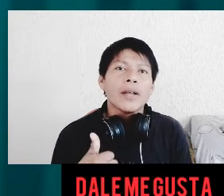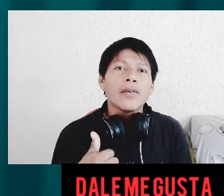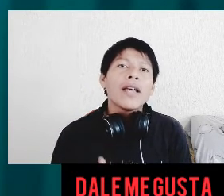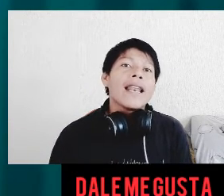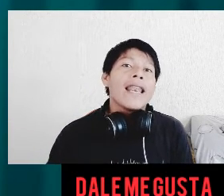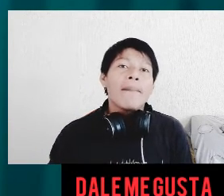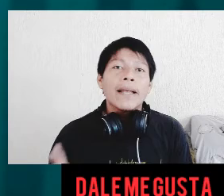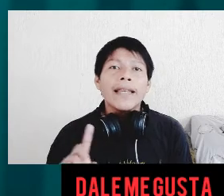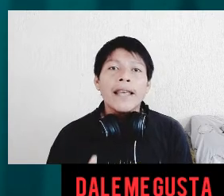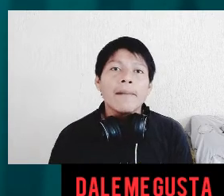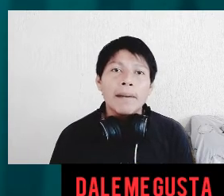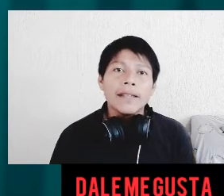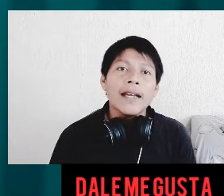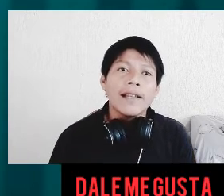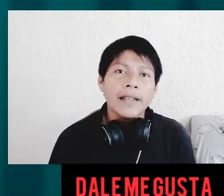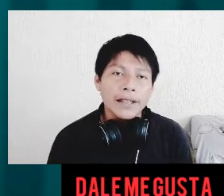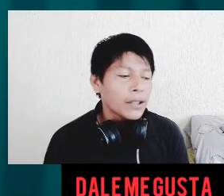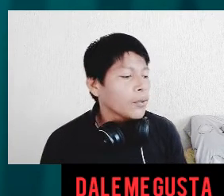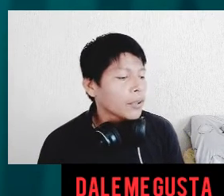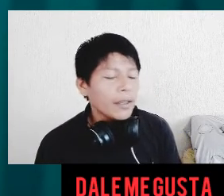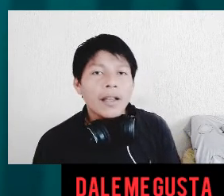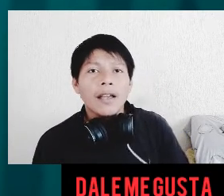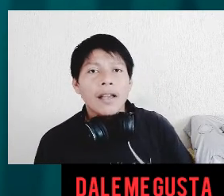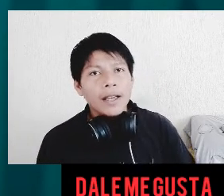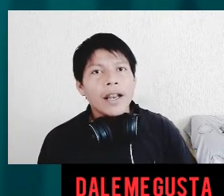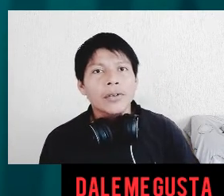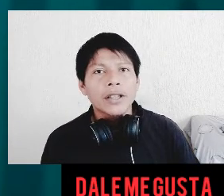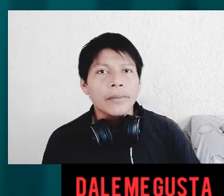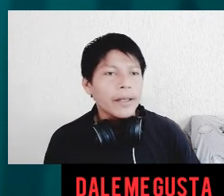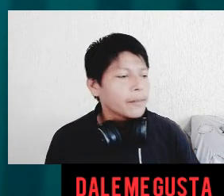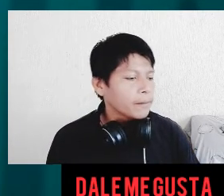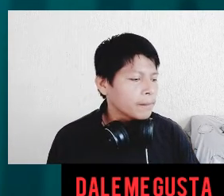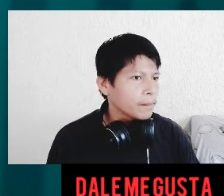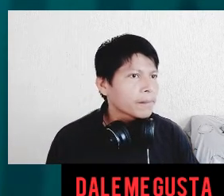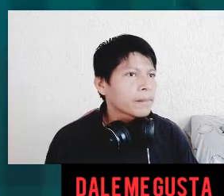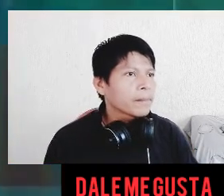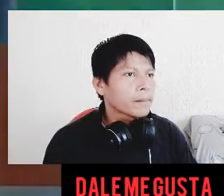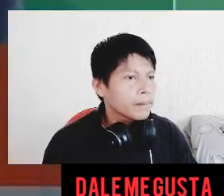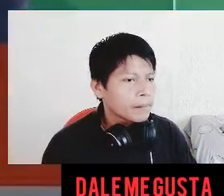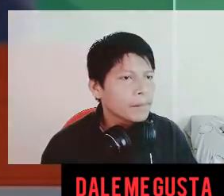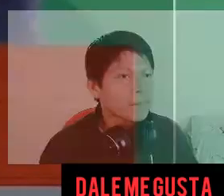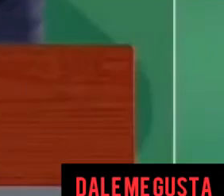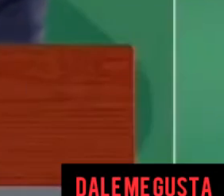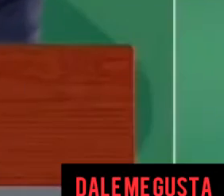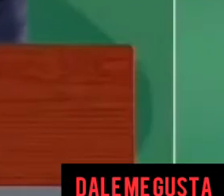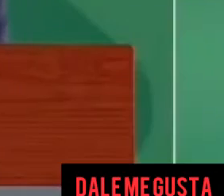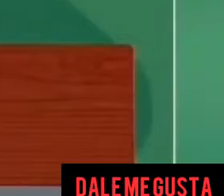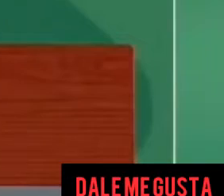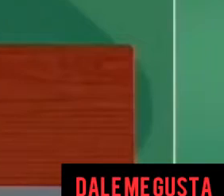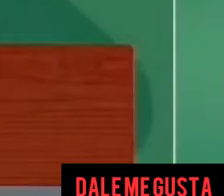López Obrador, la manera de pensar del señor Gerardo Esquivel. Sí,